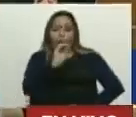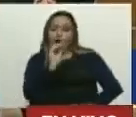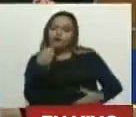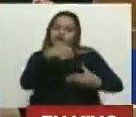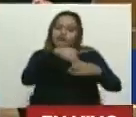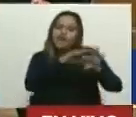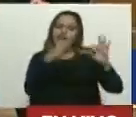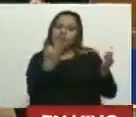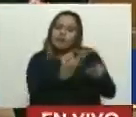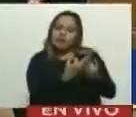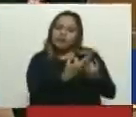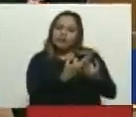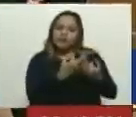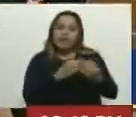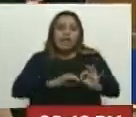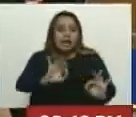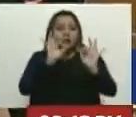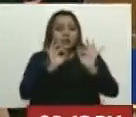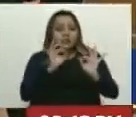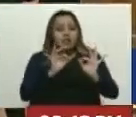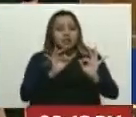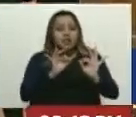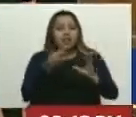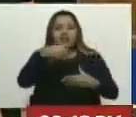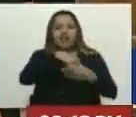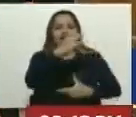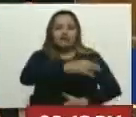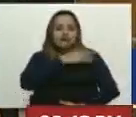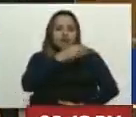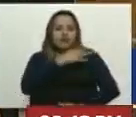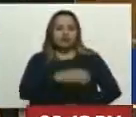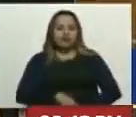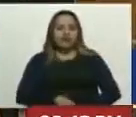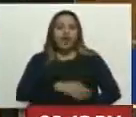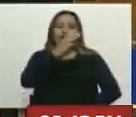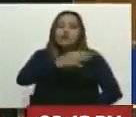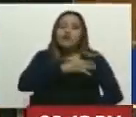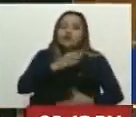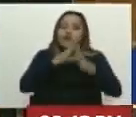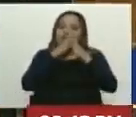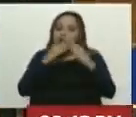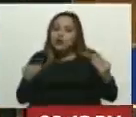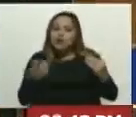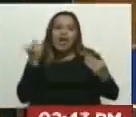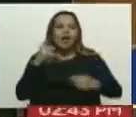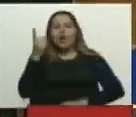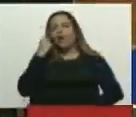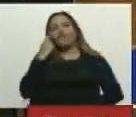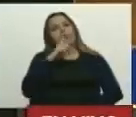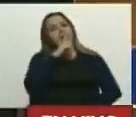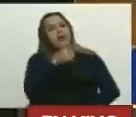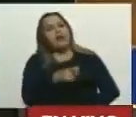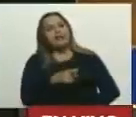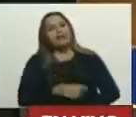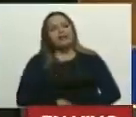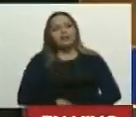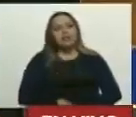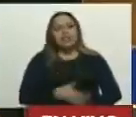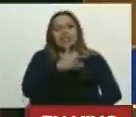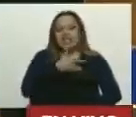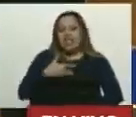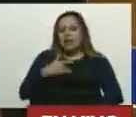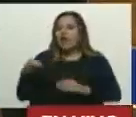supuesto, y principalmente en su ambiente social. Las sociedades tenemos una pésima costumbre, que es tratar de cosificarnos